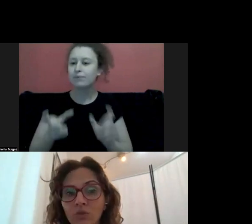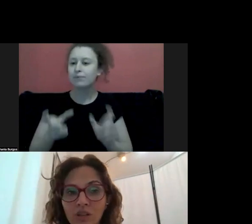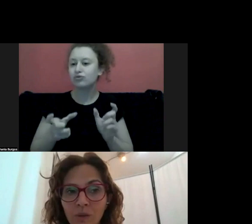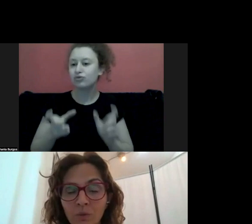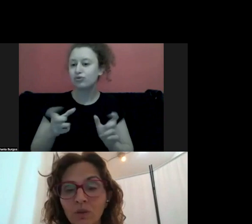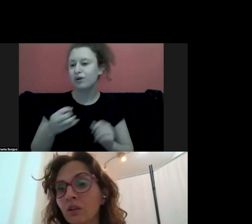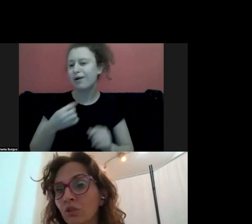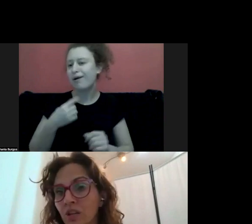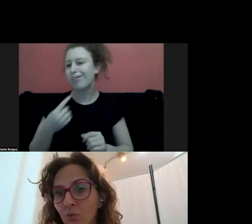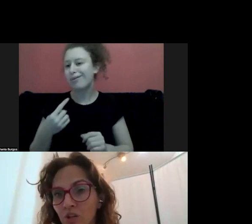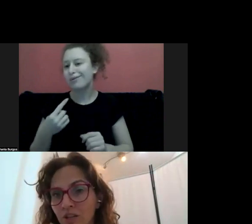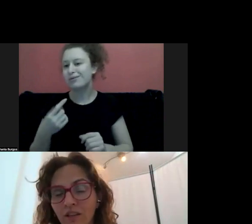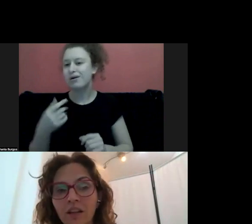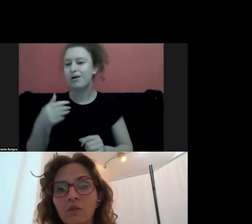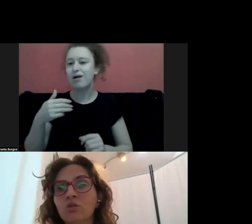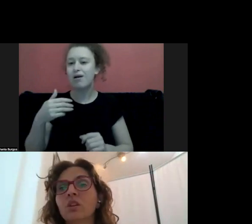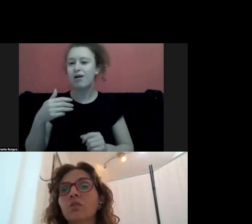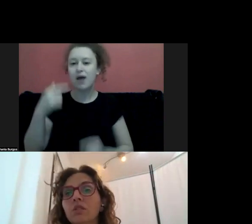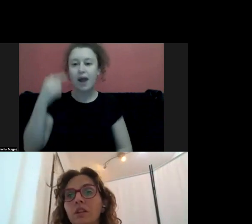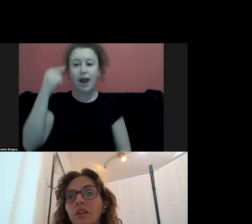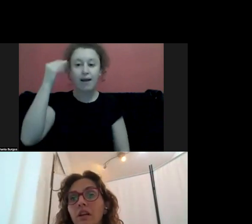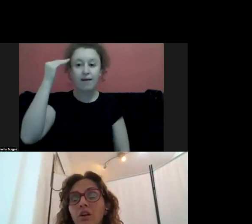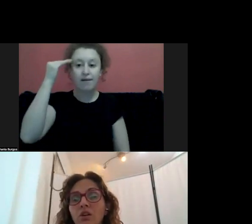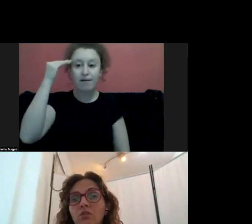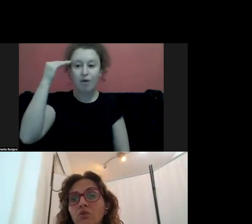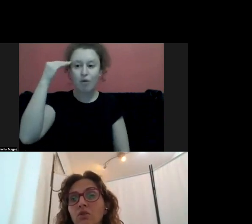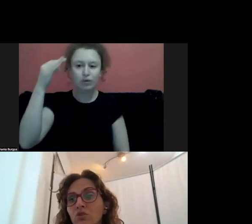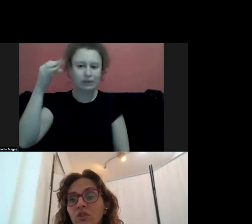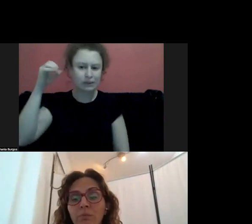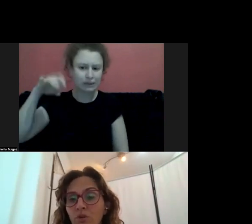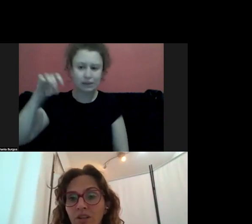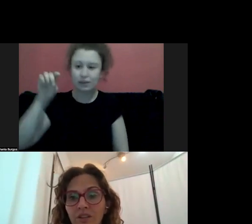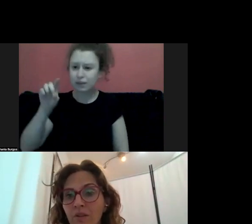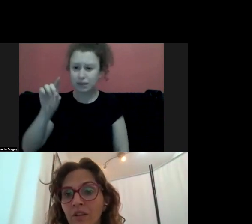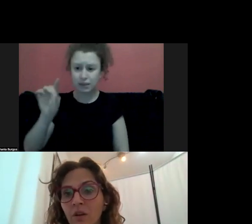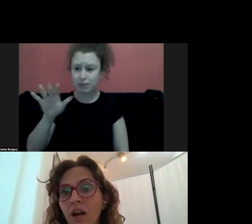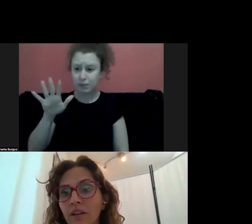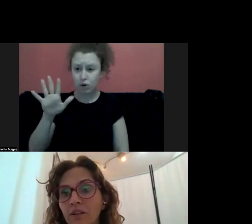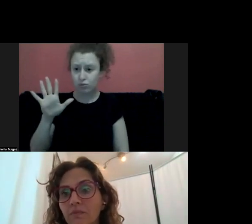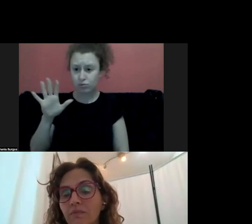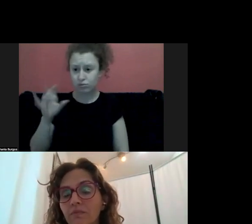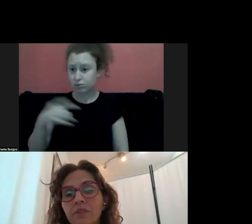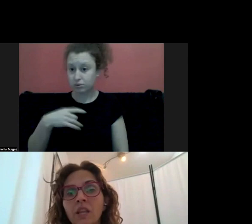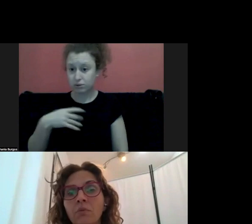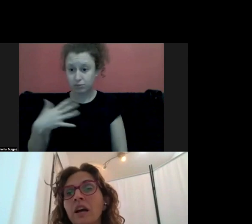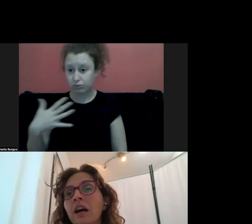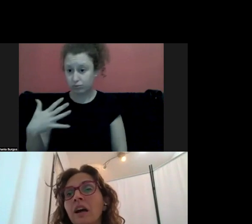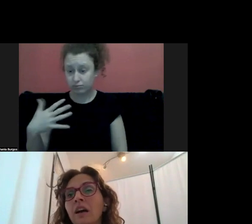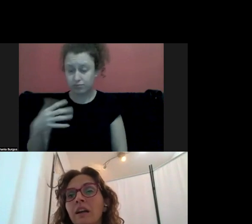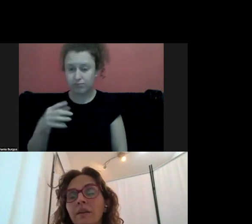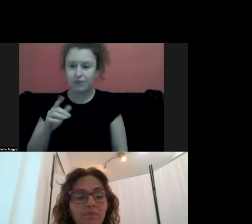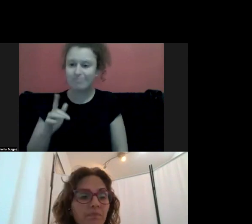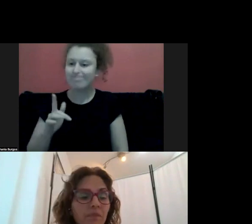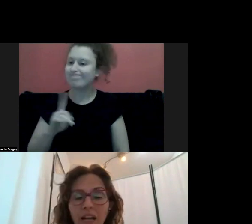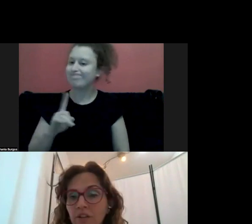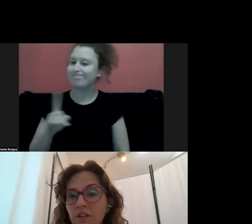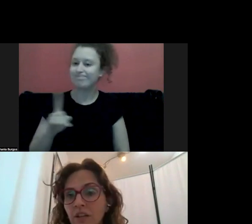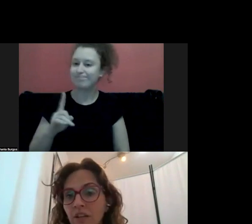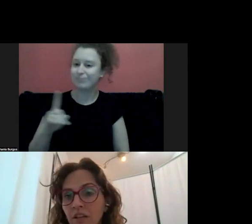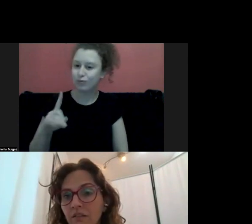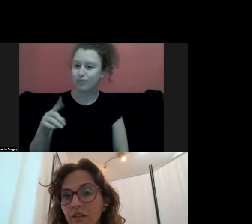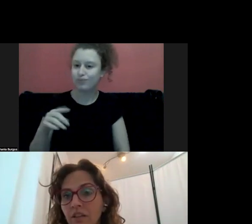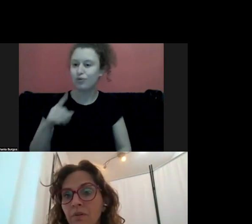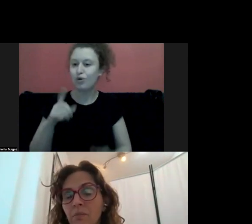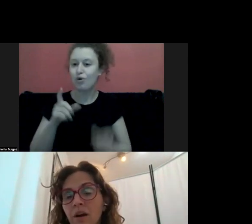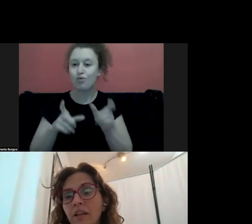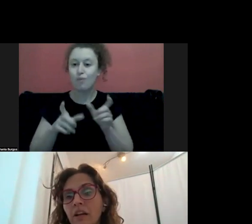somos autistas porque no tenemos ese diagnóstico, somos tampoco exactamente iguales. En una